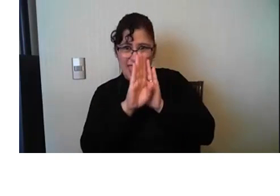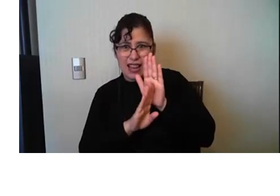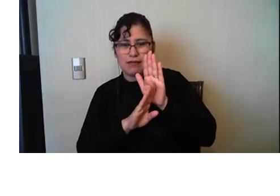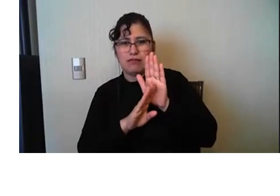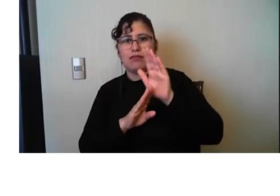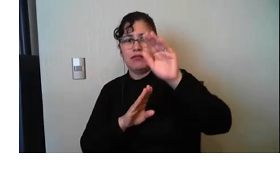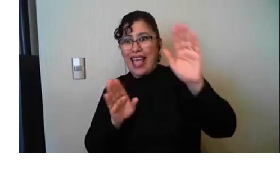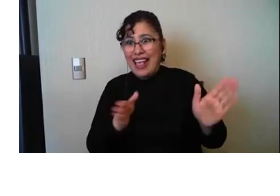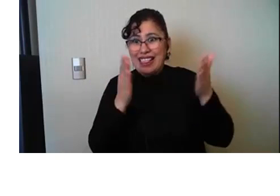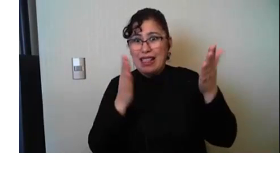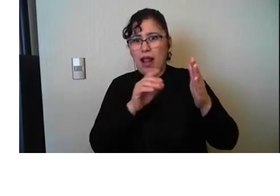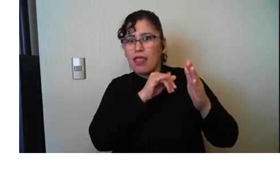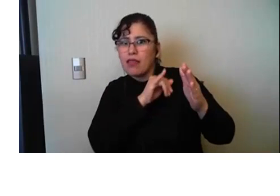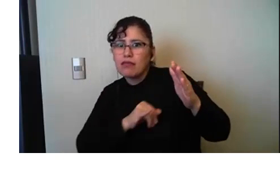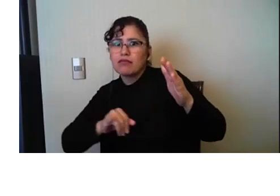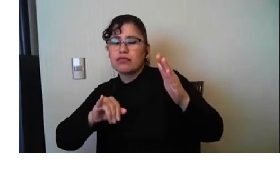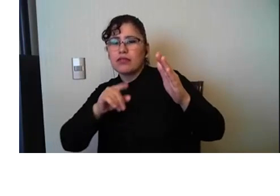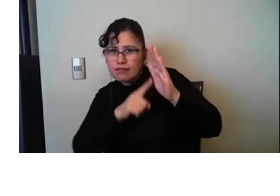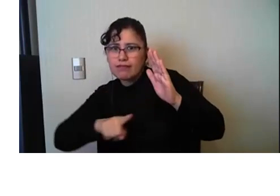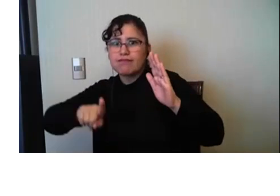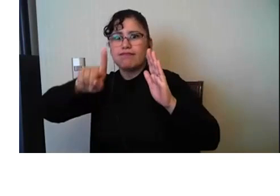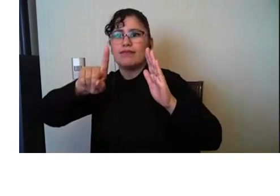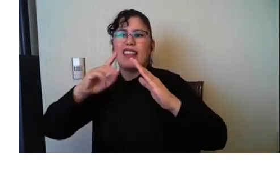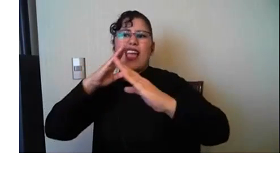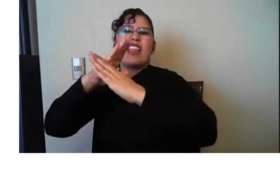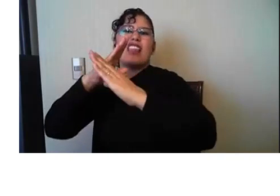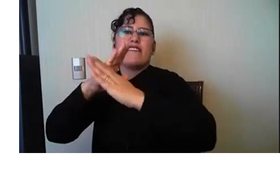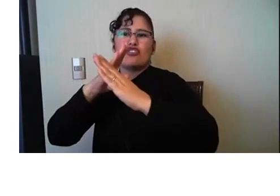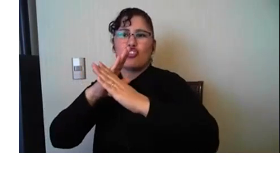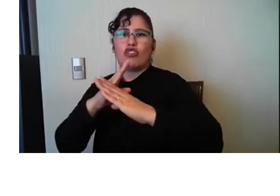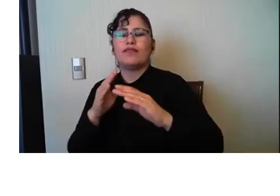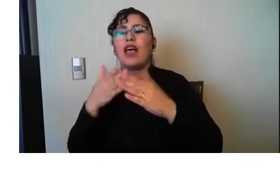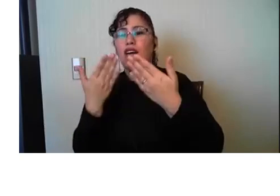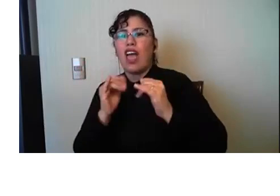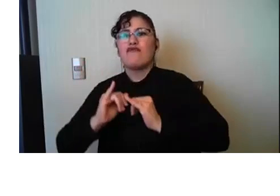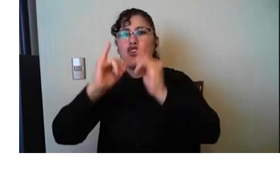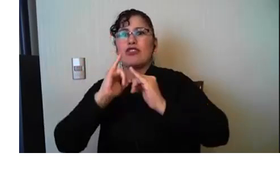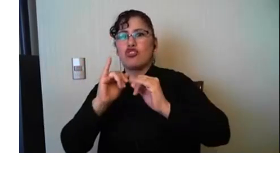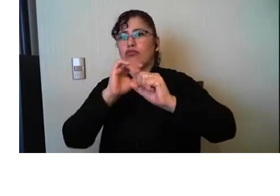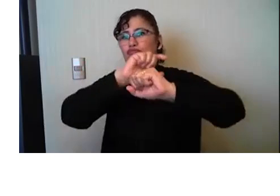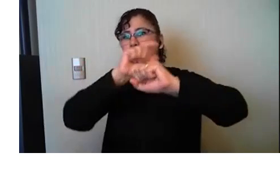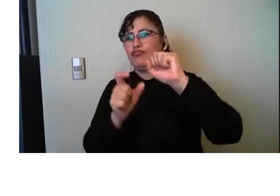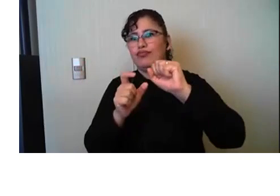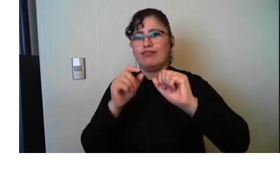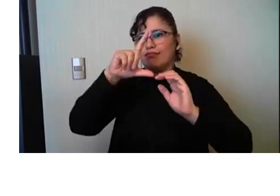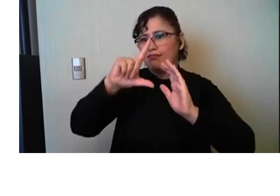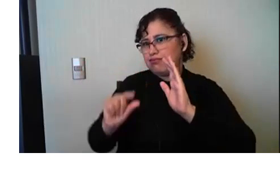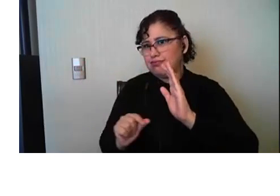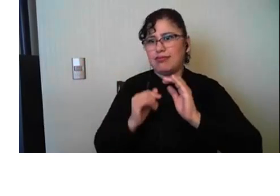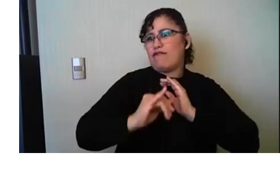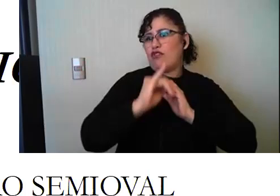una inhibición del tálamo y por tanto una disminución del feedback.